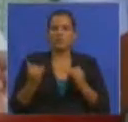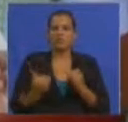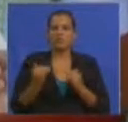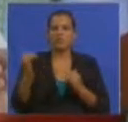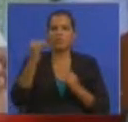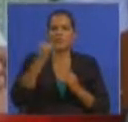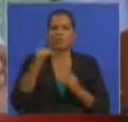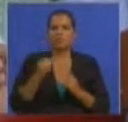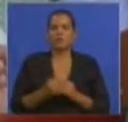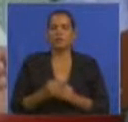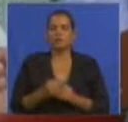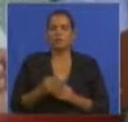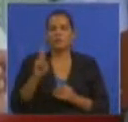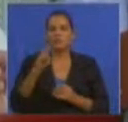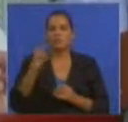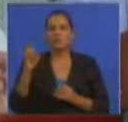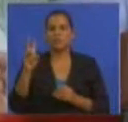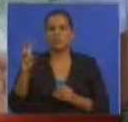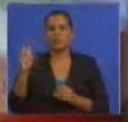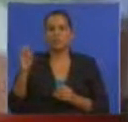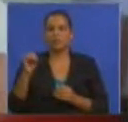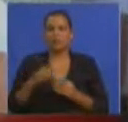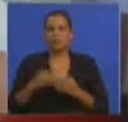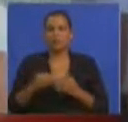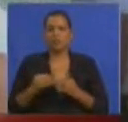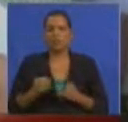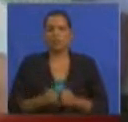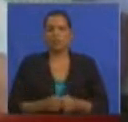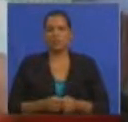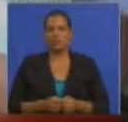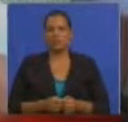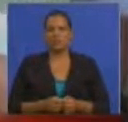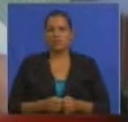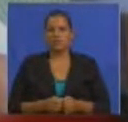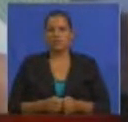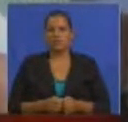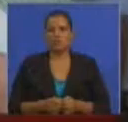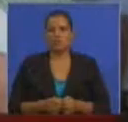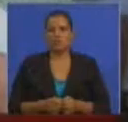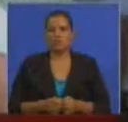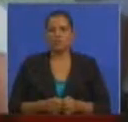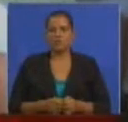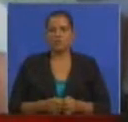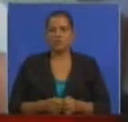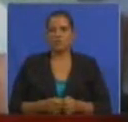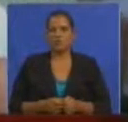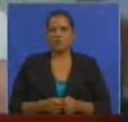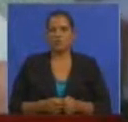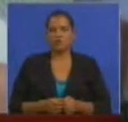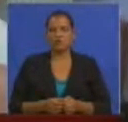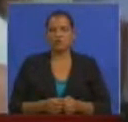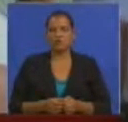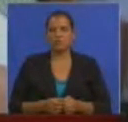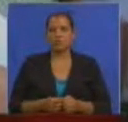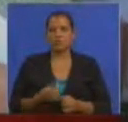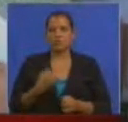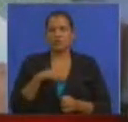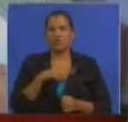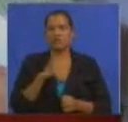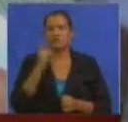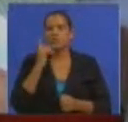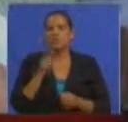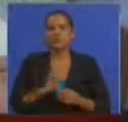incremente un 30% y llega a 220 dólares. La ordenanza también estipula el pago de cisterna y cerramiento. ¿Por qué? Mi amor,